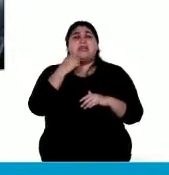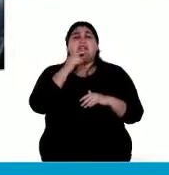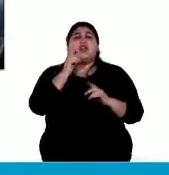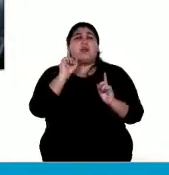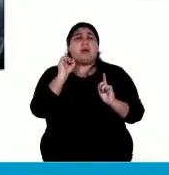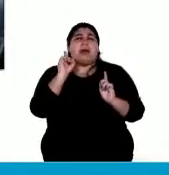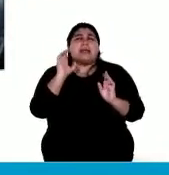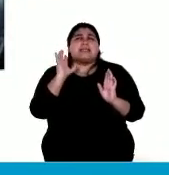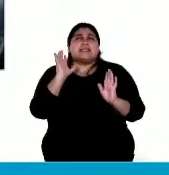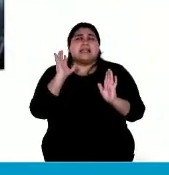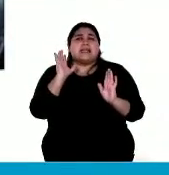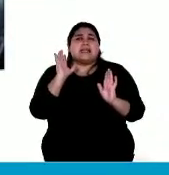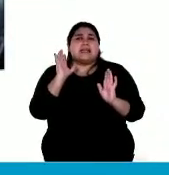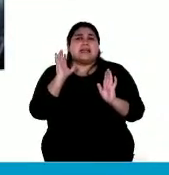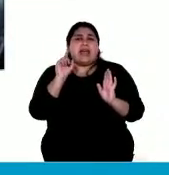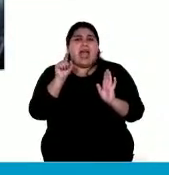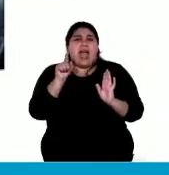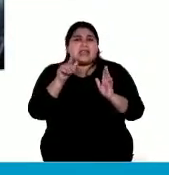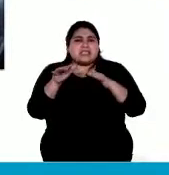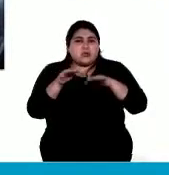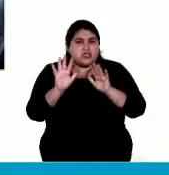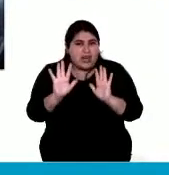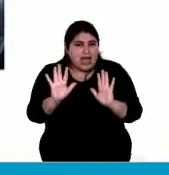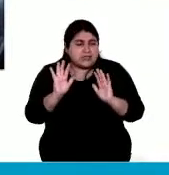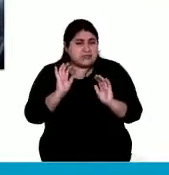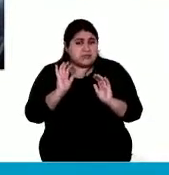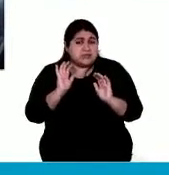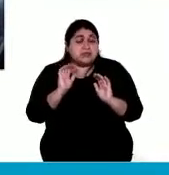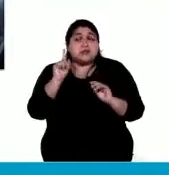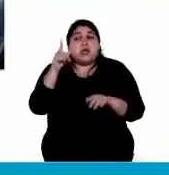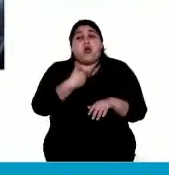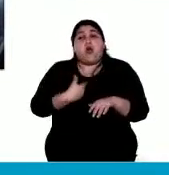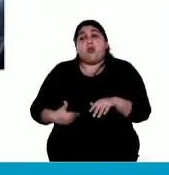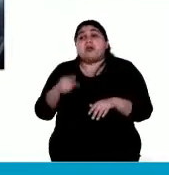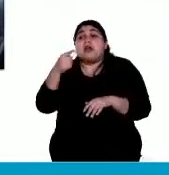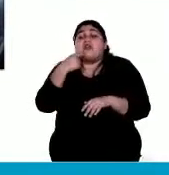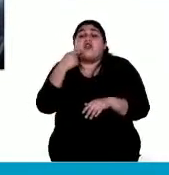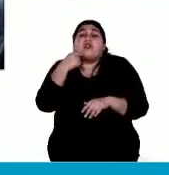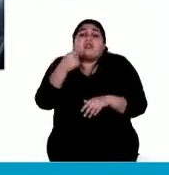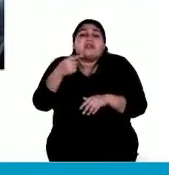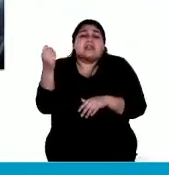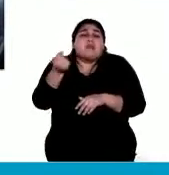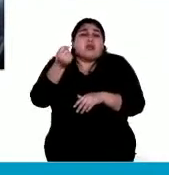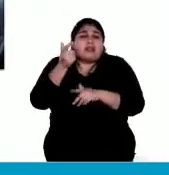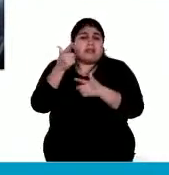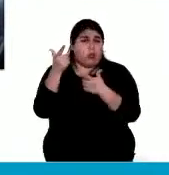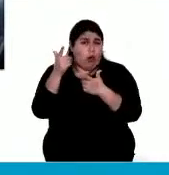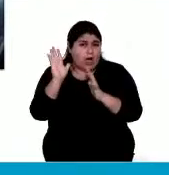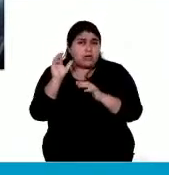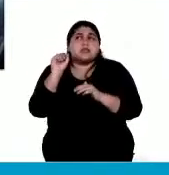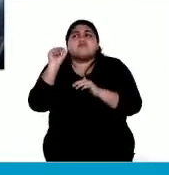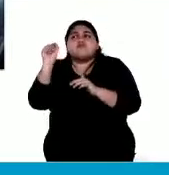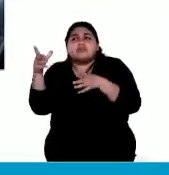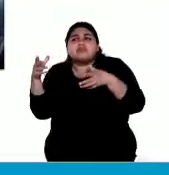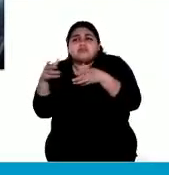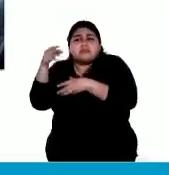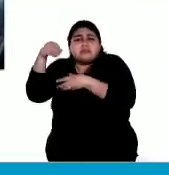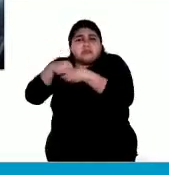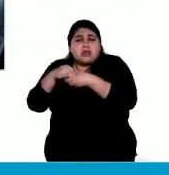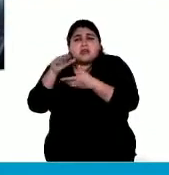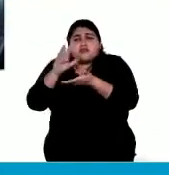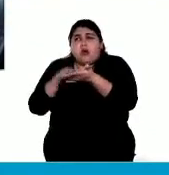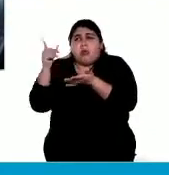casual que esto esté sucediendo. Digo, porque para el gobernador no es una prioridad. El gobernador habló de las prioridades para su gestión cuando estuvo en este